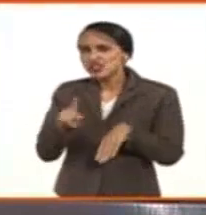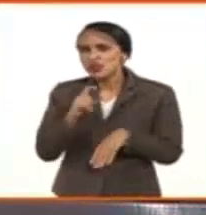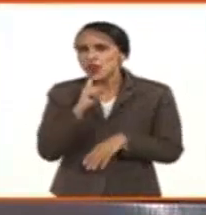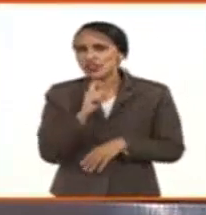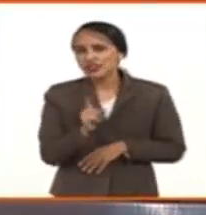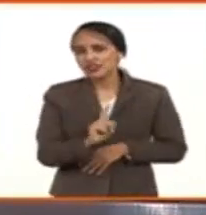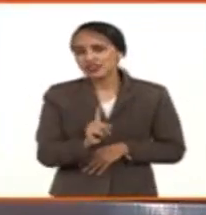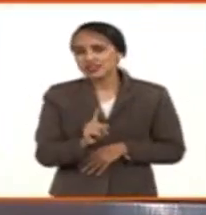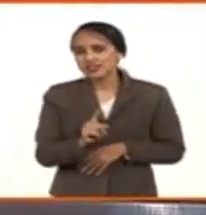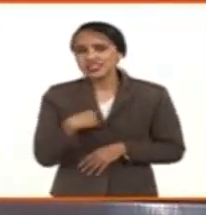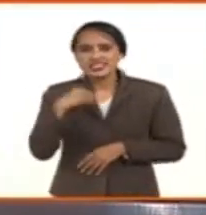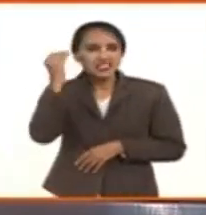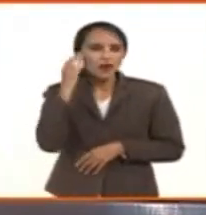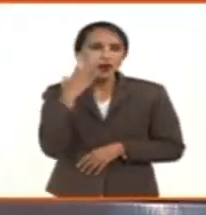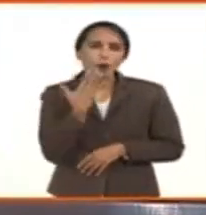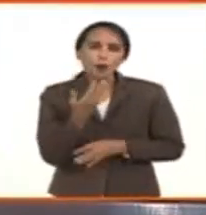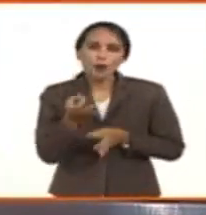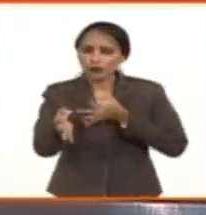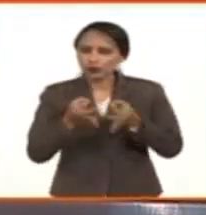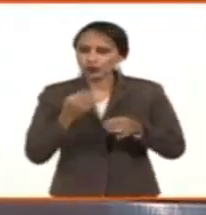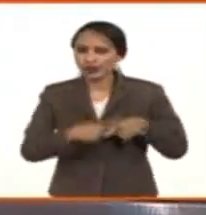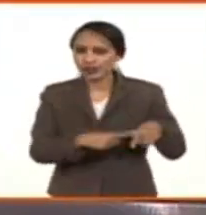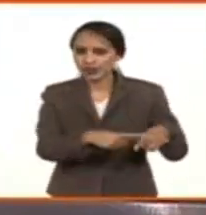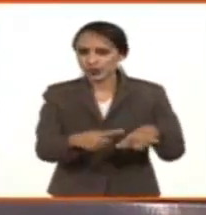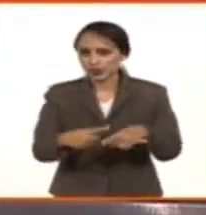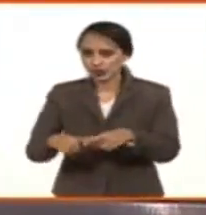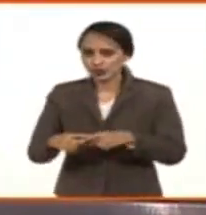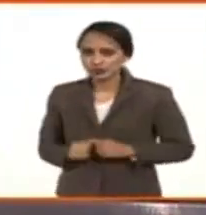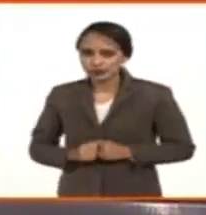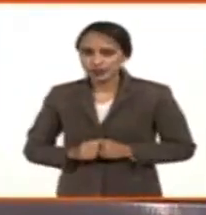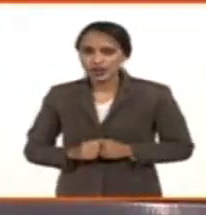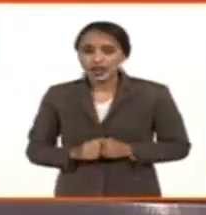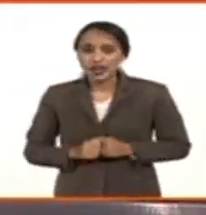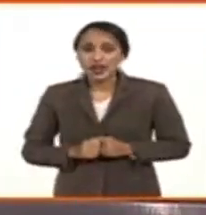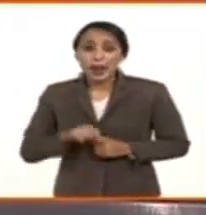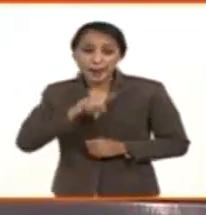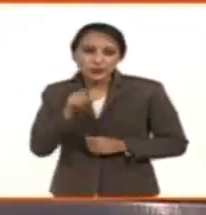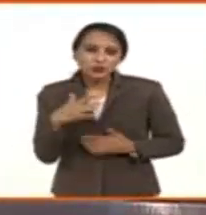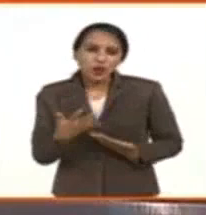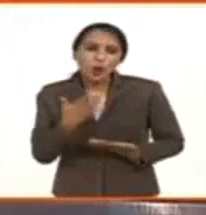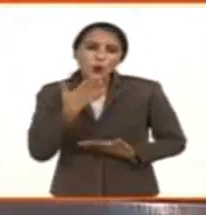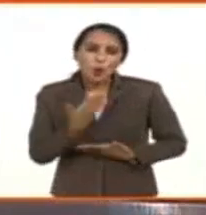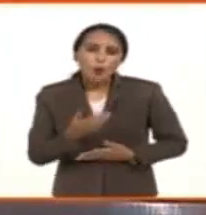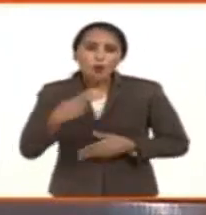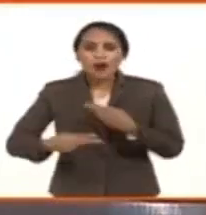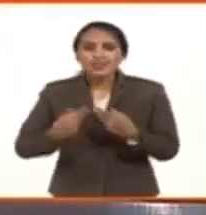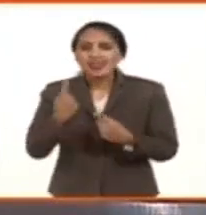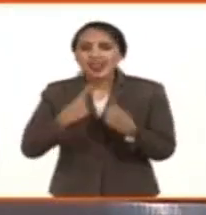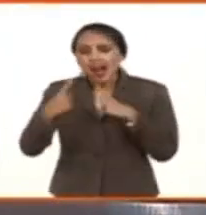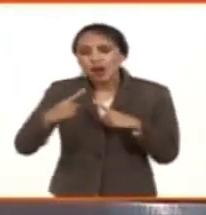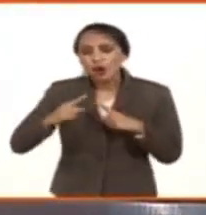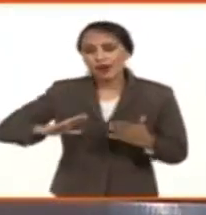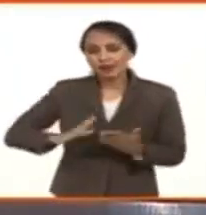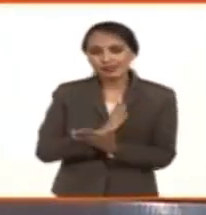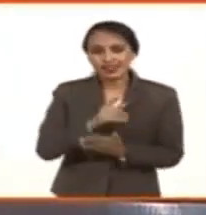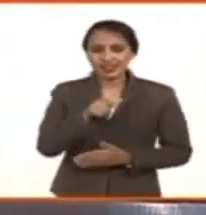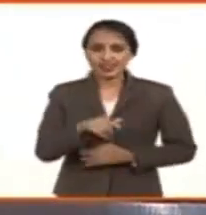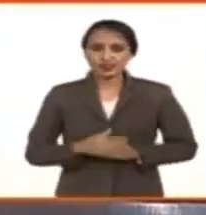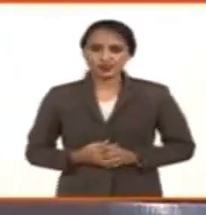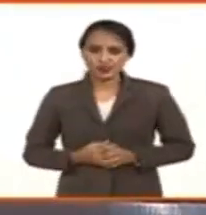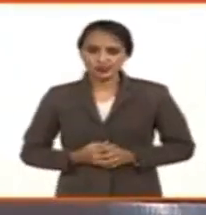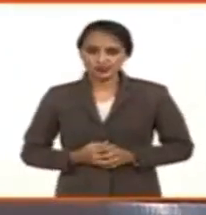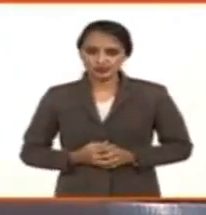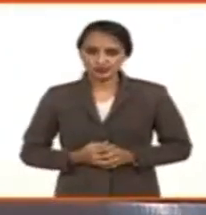funcionan las cosas la pregunta es cómo se construye una estrategia contra eso cómo se articula algo que no sea espontaneidad lo artesanal